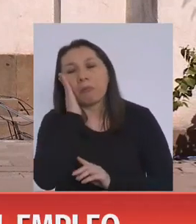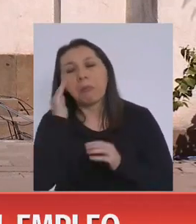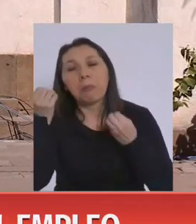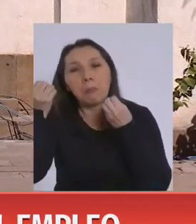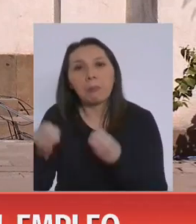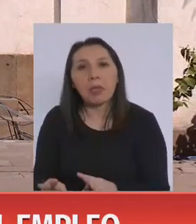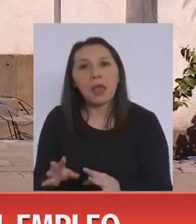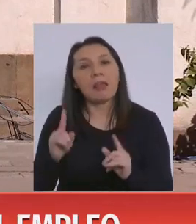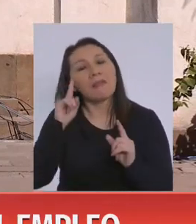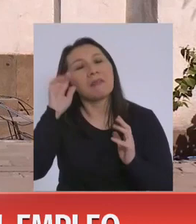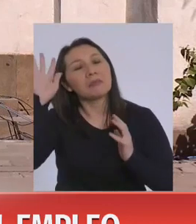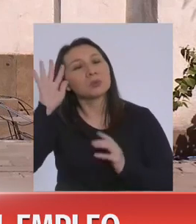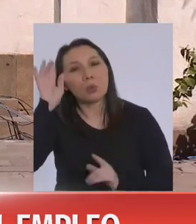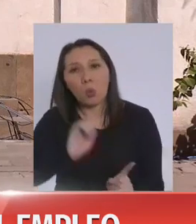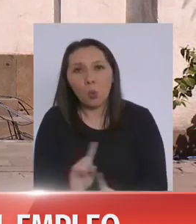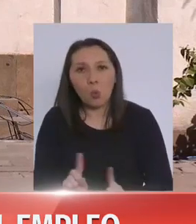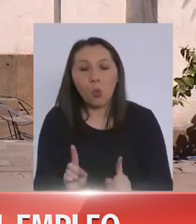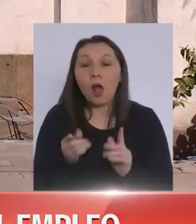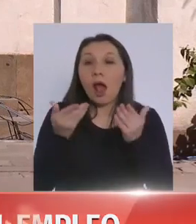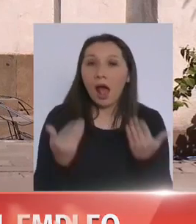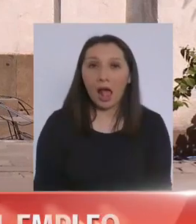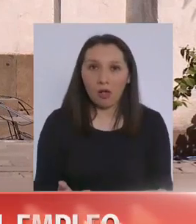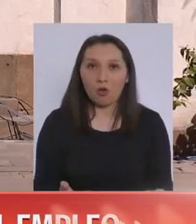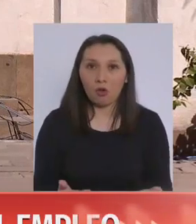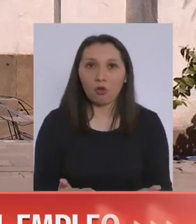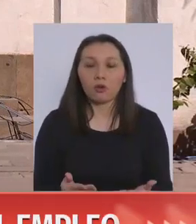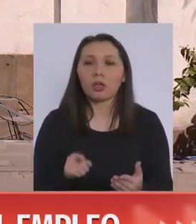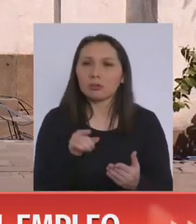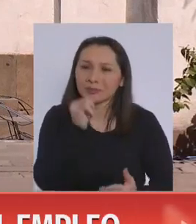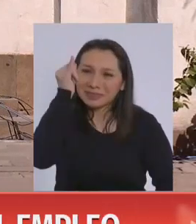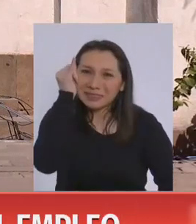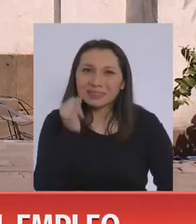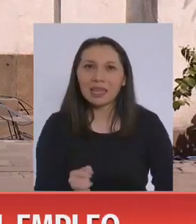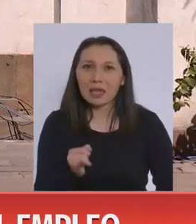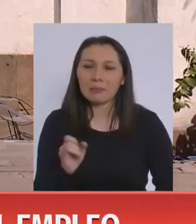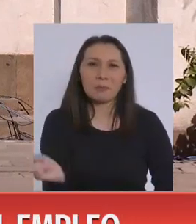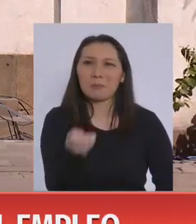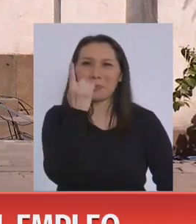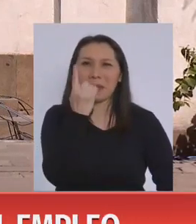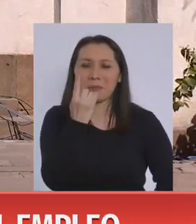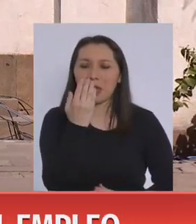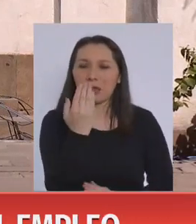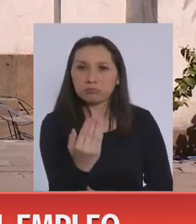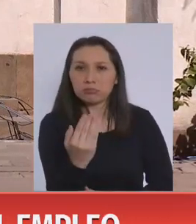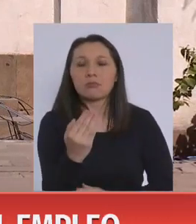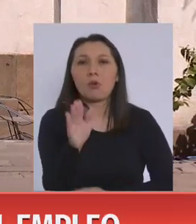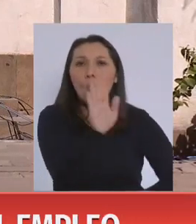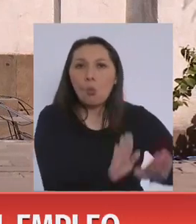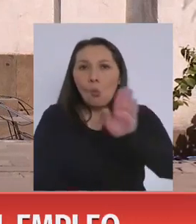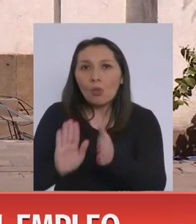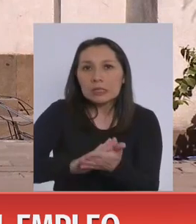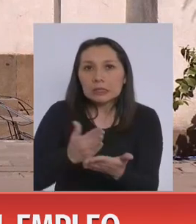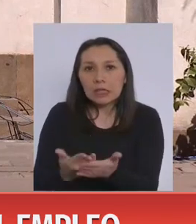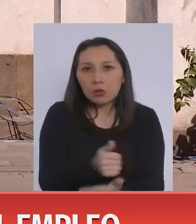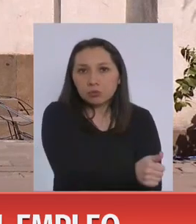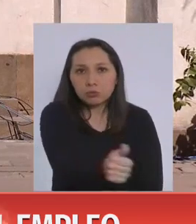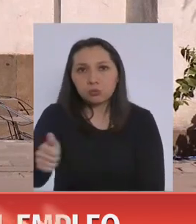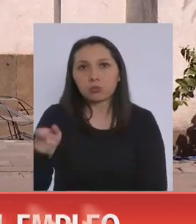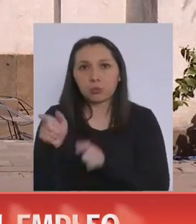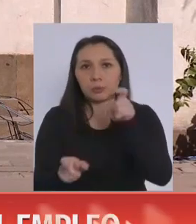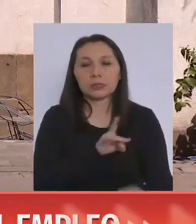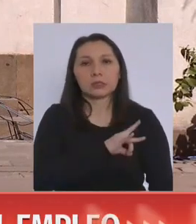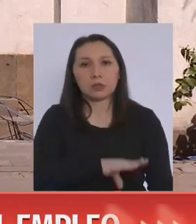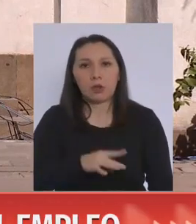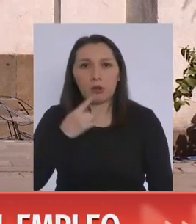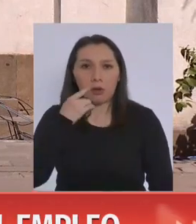en los laureles. Ahora, y poniendo siempre por delante la protección de la salud de todos los chilenos